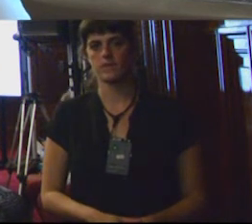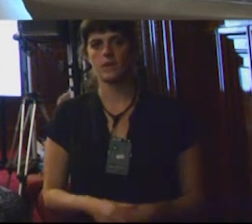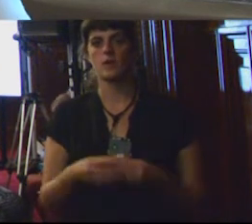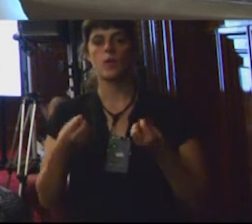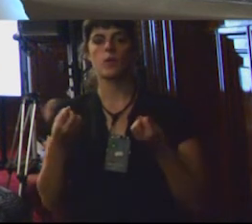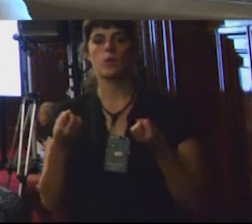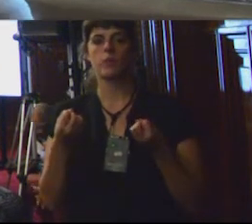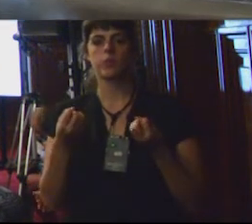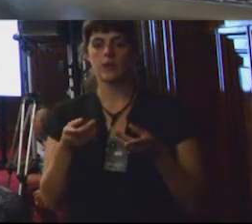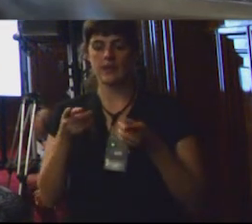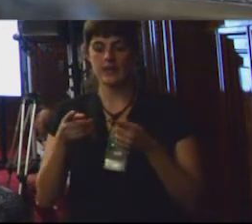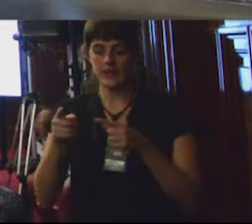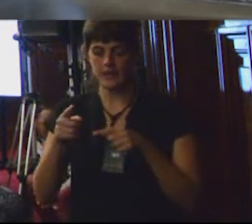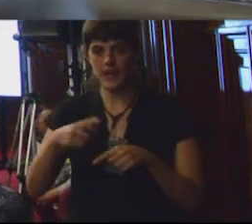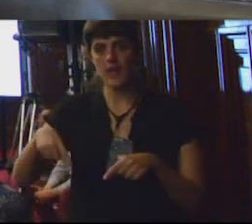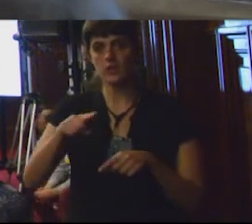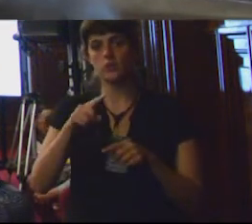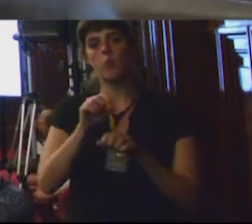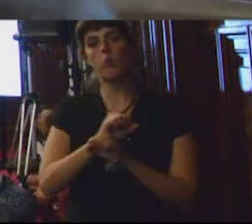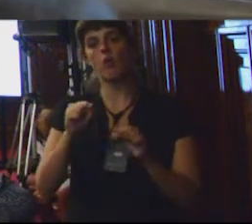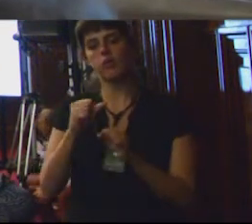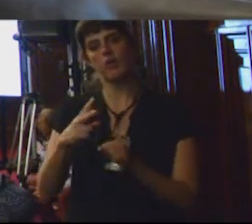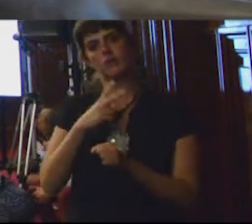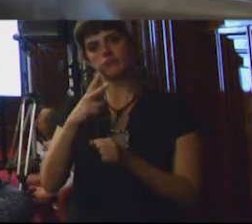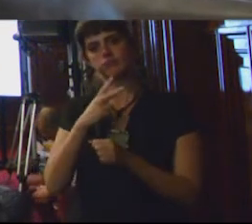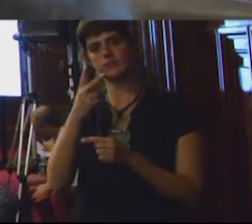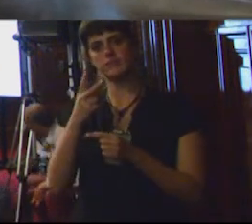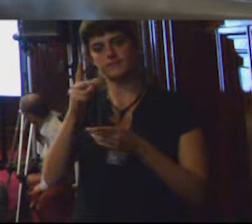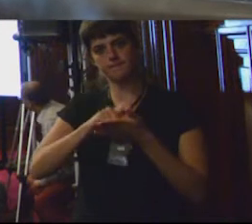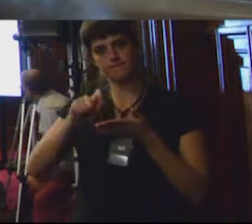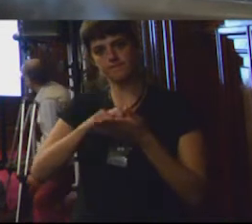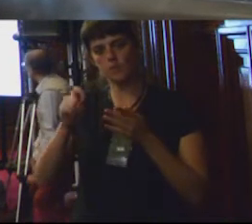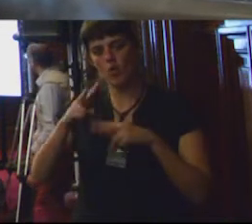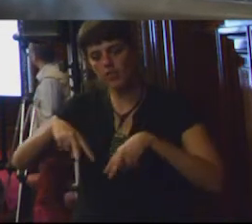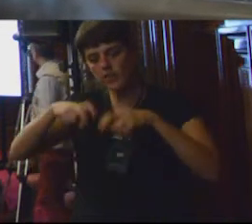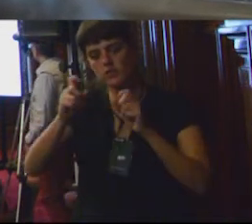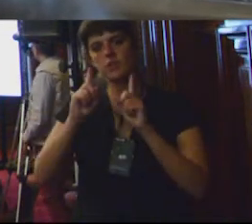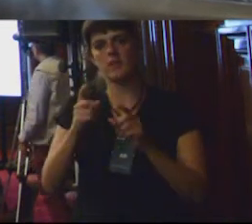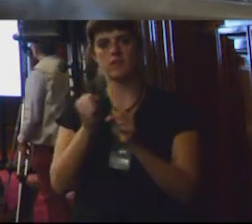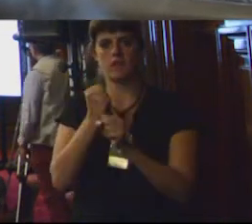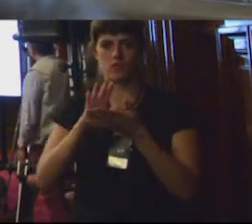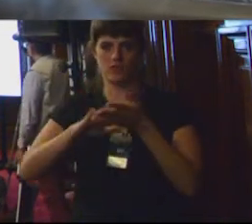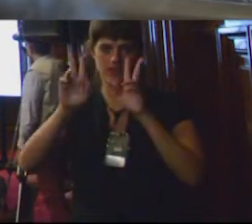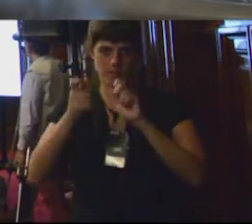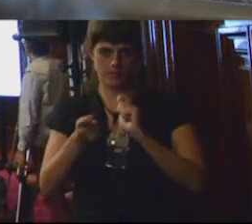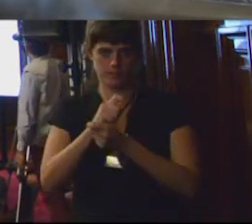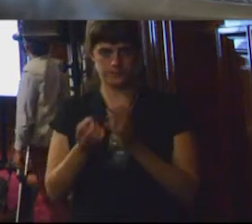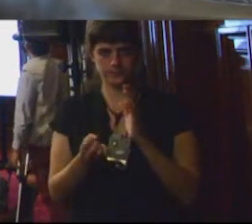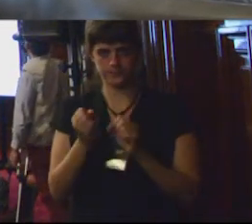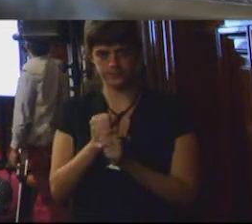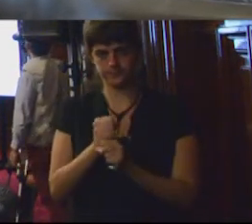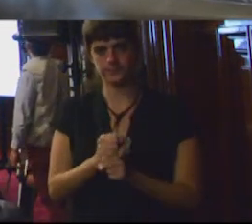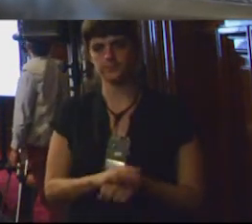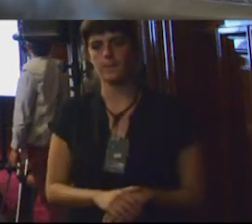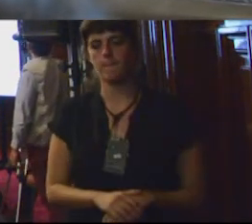puede enriquecer nuestros diagnósticos y trabajos en la materia. Y cuál ha sido, en